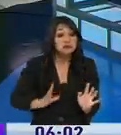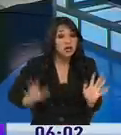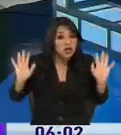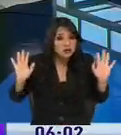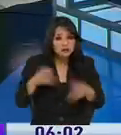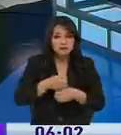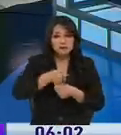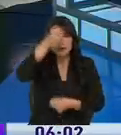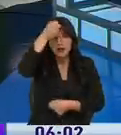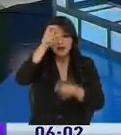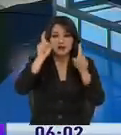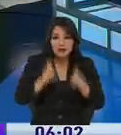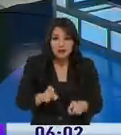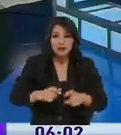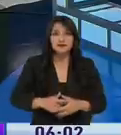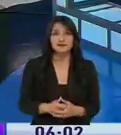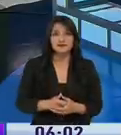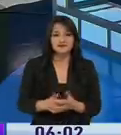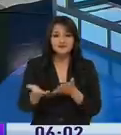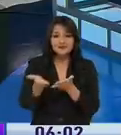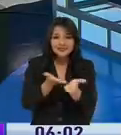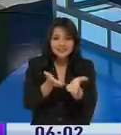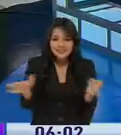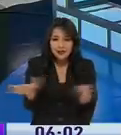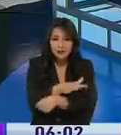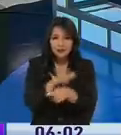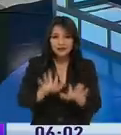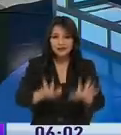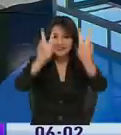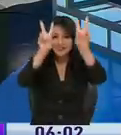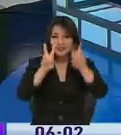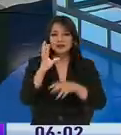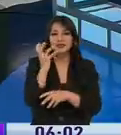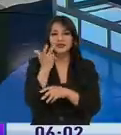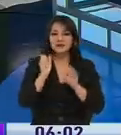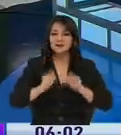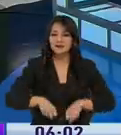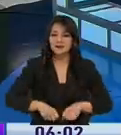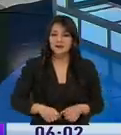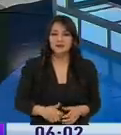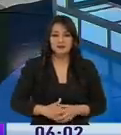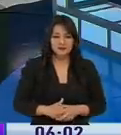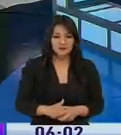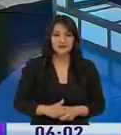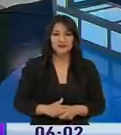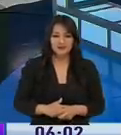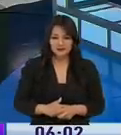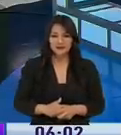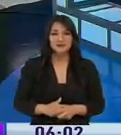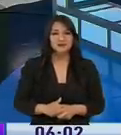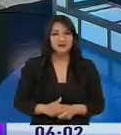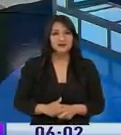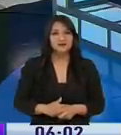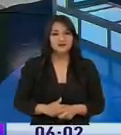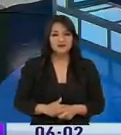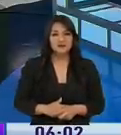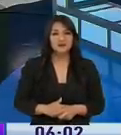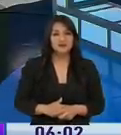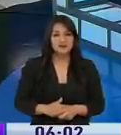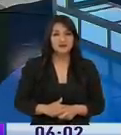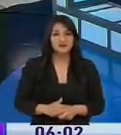lleve el paraguas. Servicio completito meteorológico, para que vaya viendo. Que cualquier